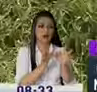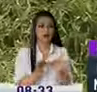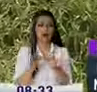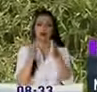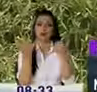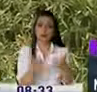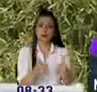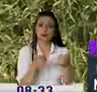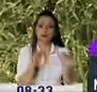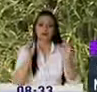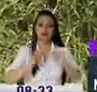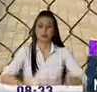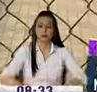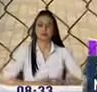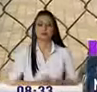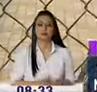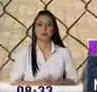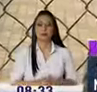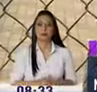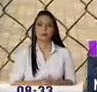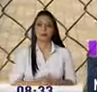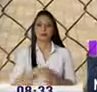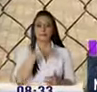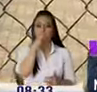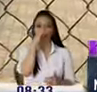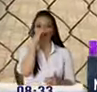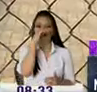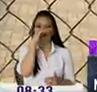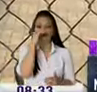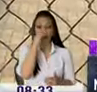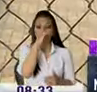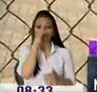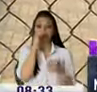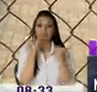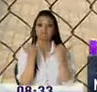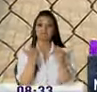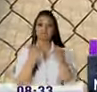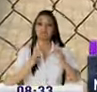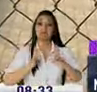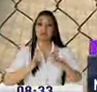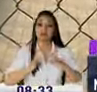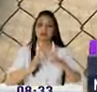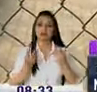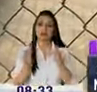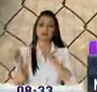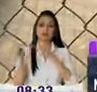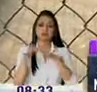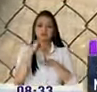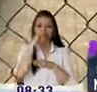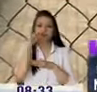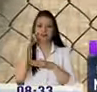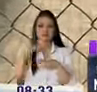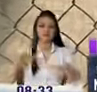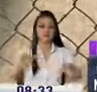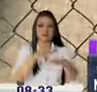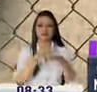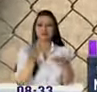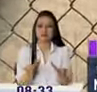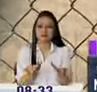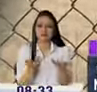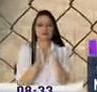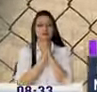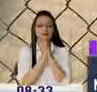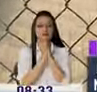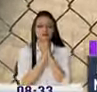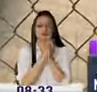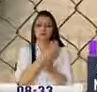adecuado para su recreación. Ahora que va, estamos en temporada de vacaciones, que vienen bastantes niños a distraerse aquí. Quisiéramos